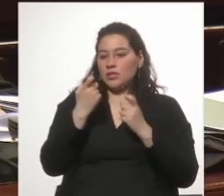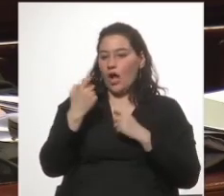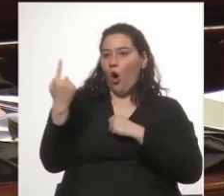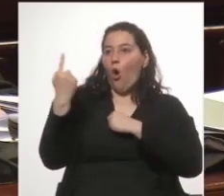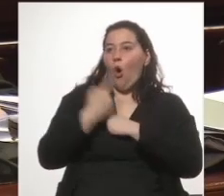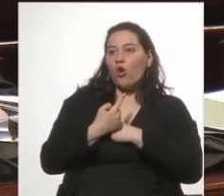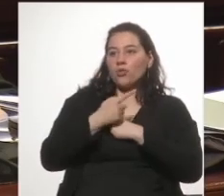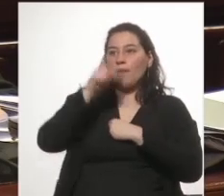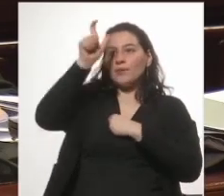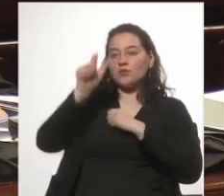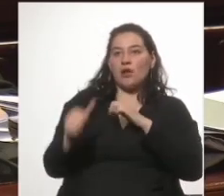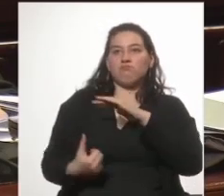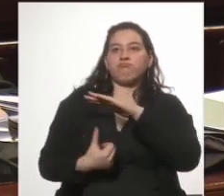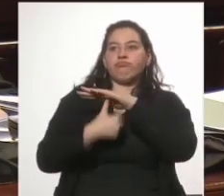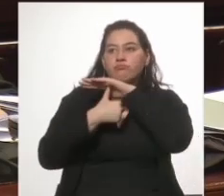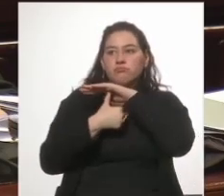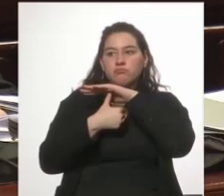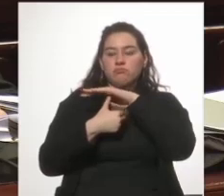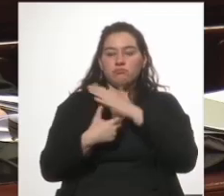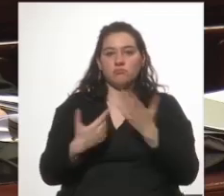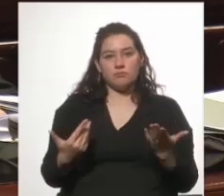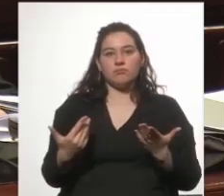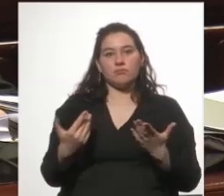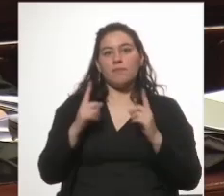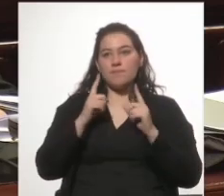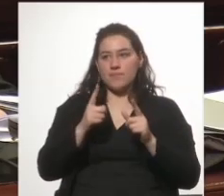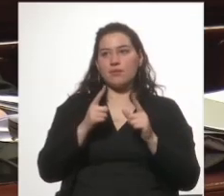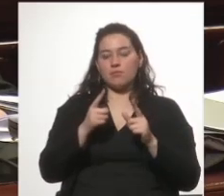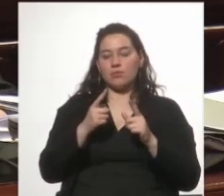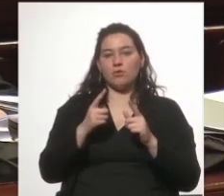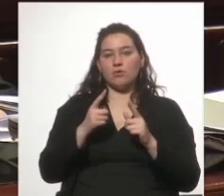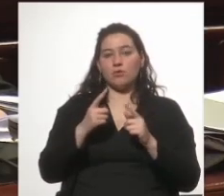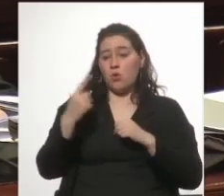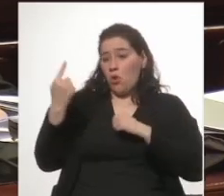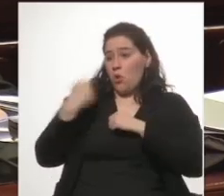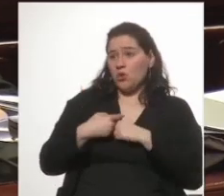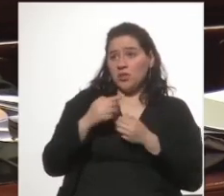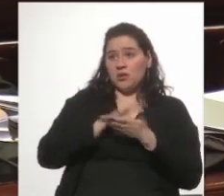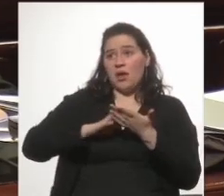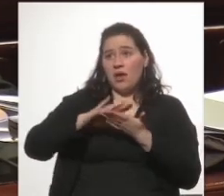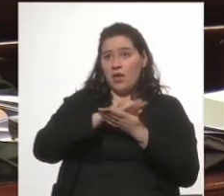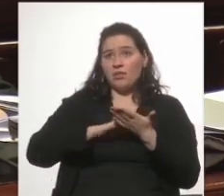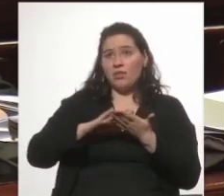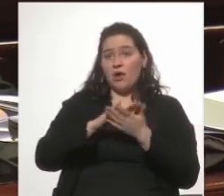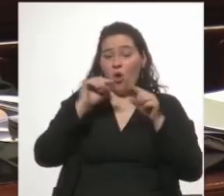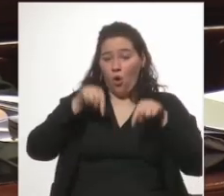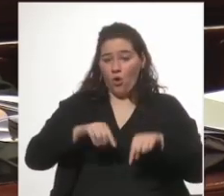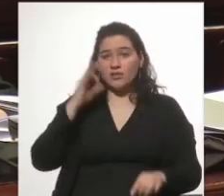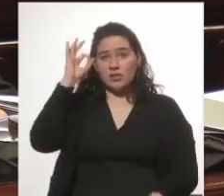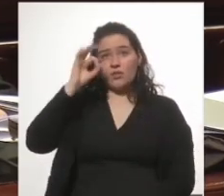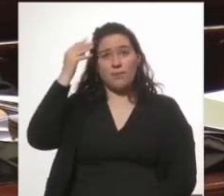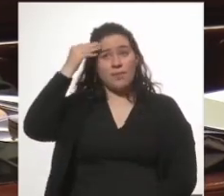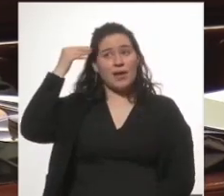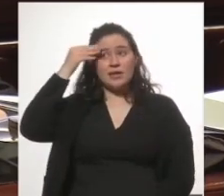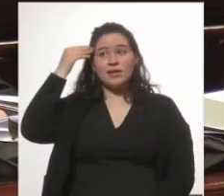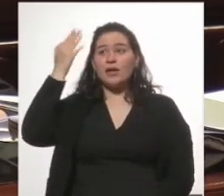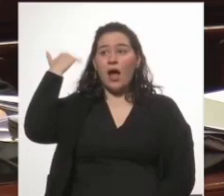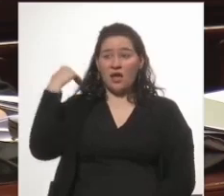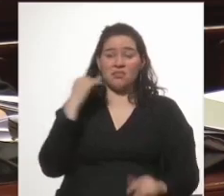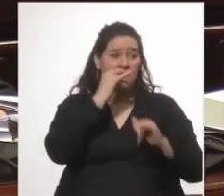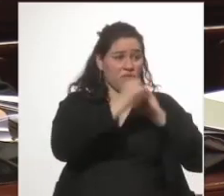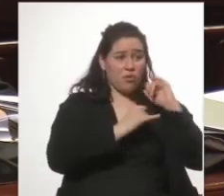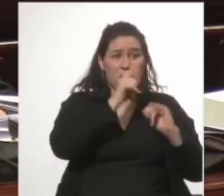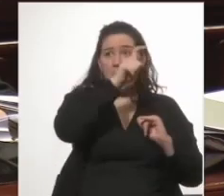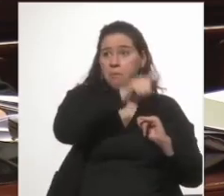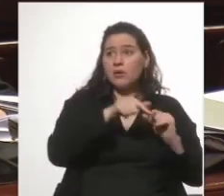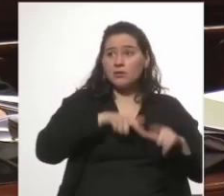su superior. Como es notorio, esta orden no fue impartida, y el hoy senador Manini en su oportunidad informó al